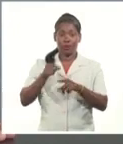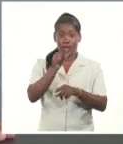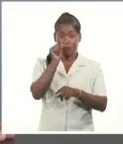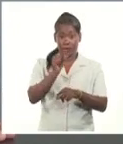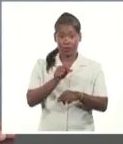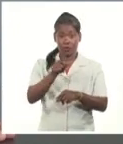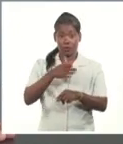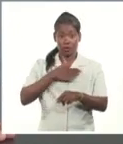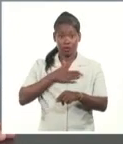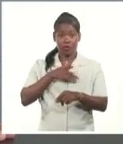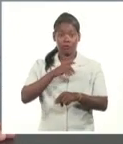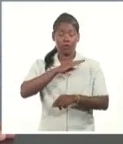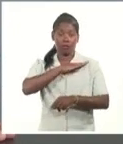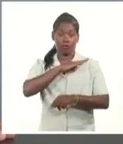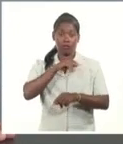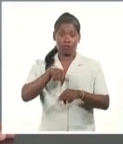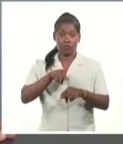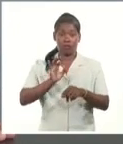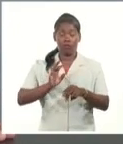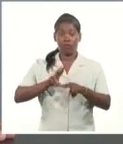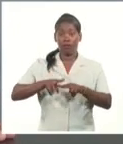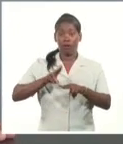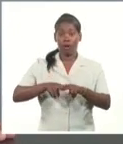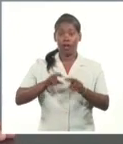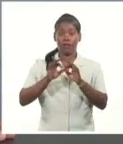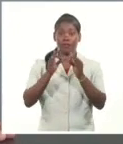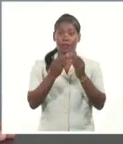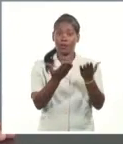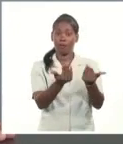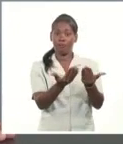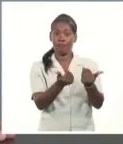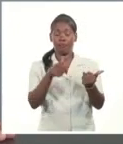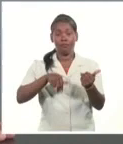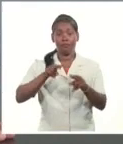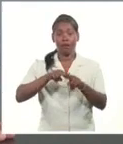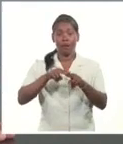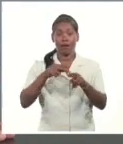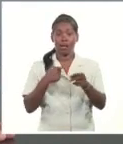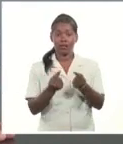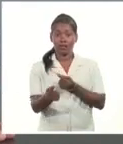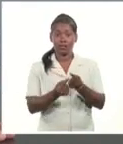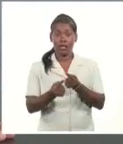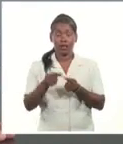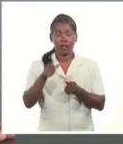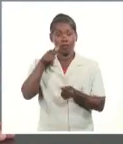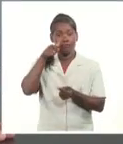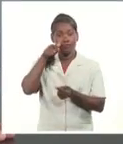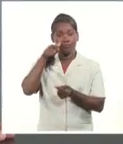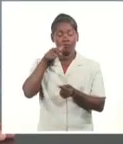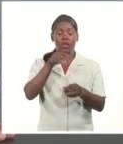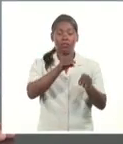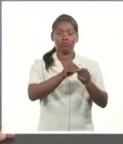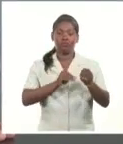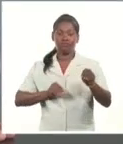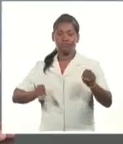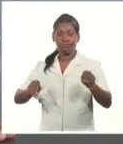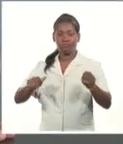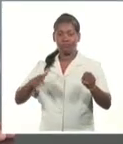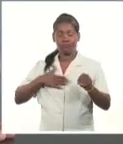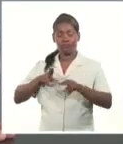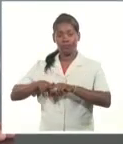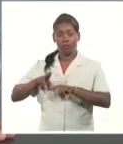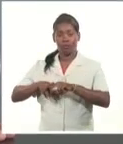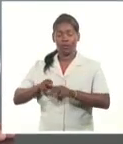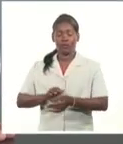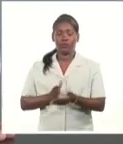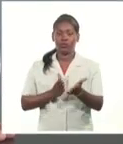de la ciudad de La Habana y la familia solicitó estar más cerca de su hogar. Por hospitales mantenemos 5